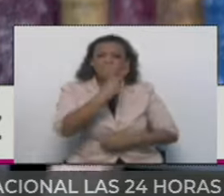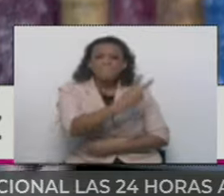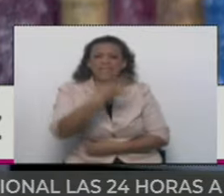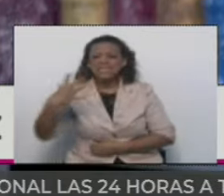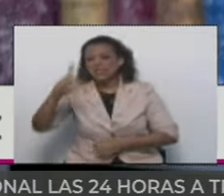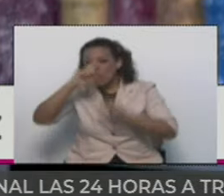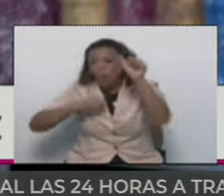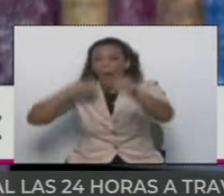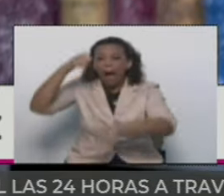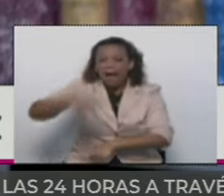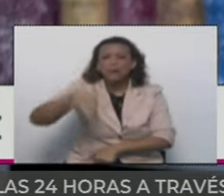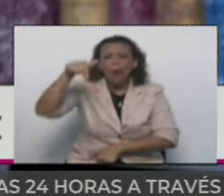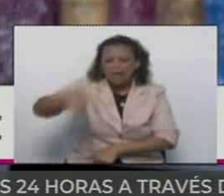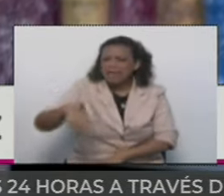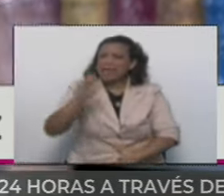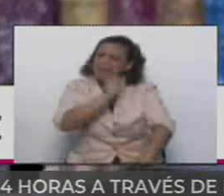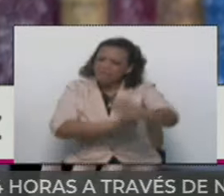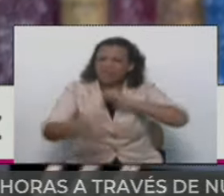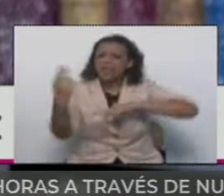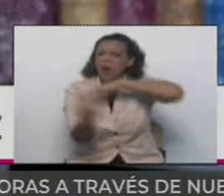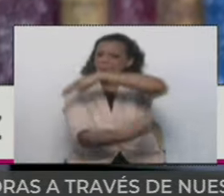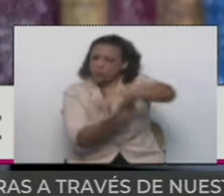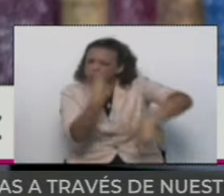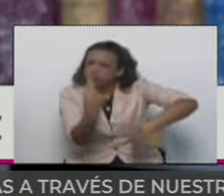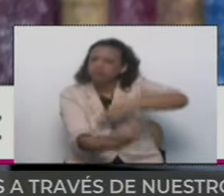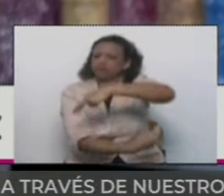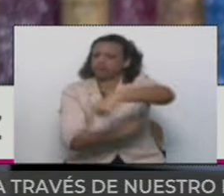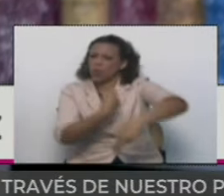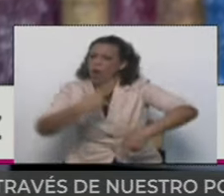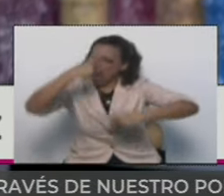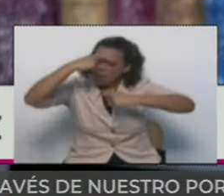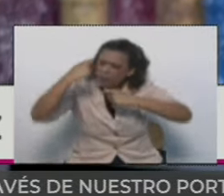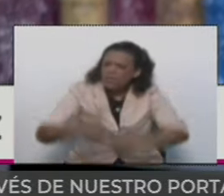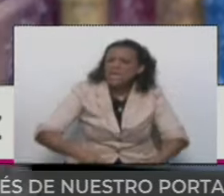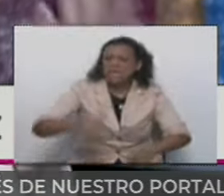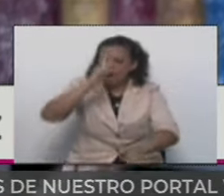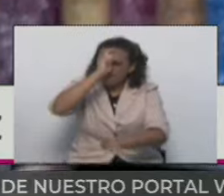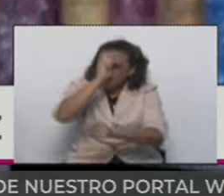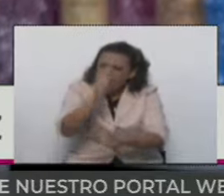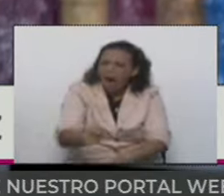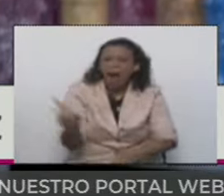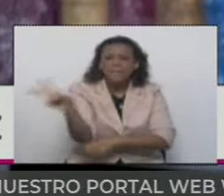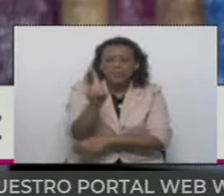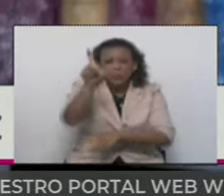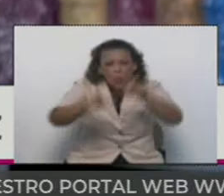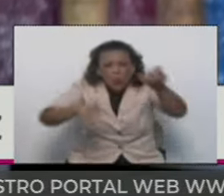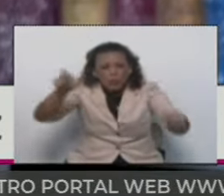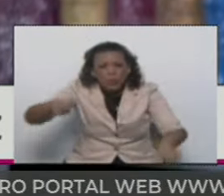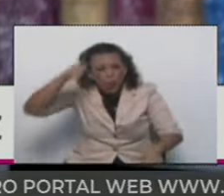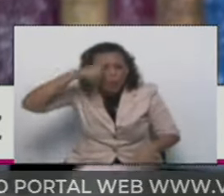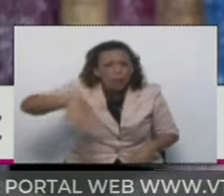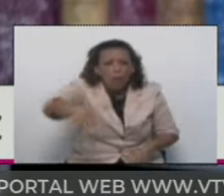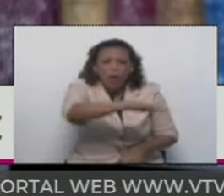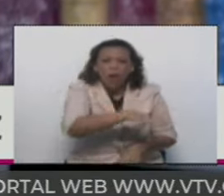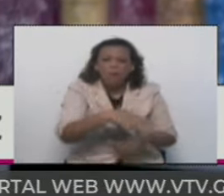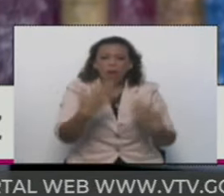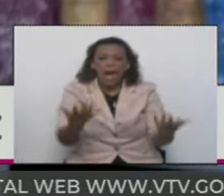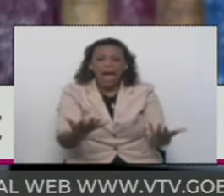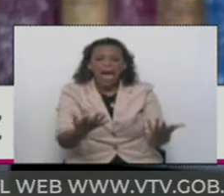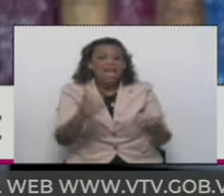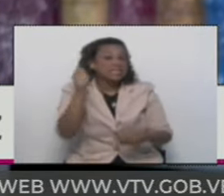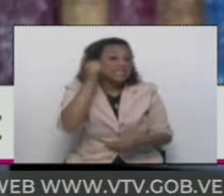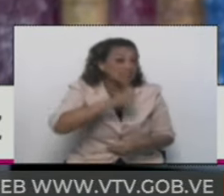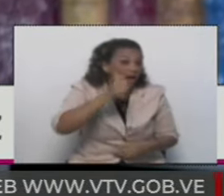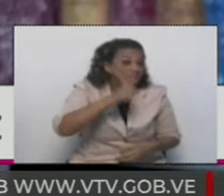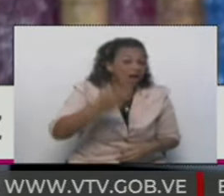años defendiendo este proceso que ha reivindicado al pueblo venezolano en su conjunto. El sábado los